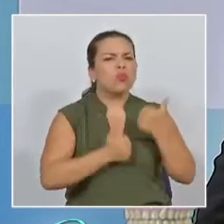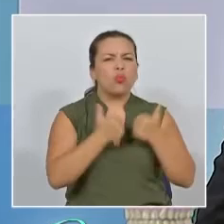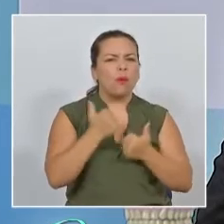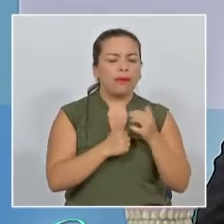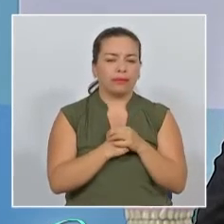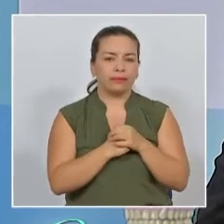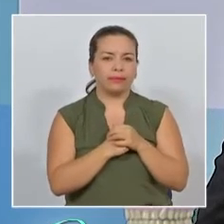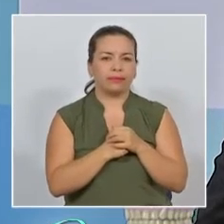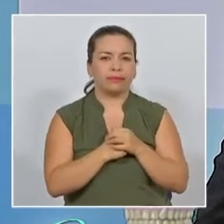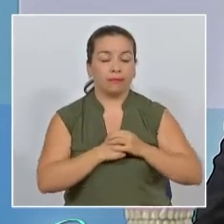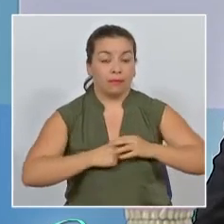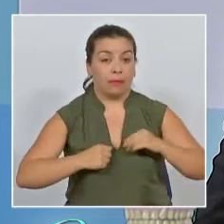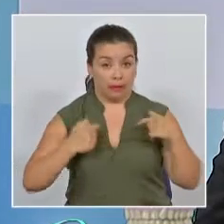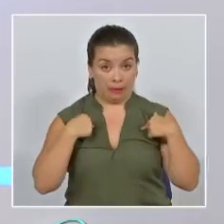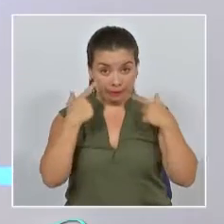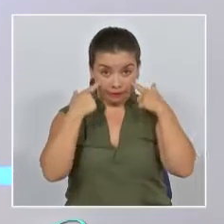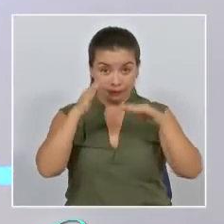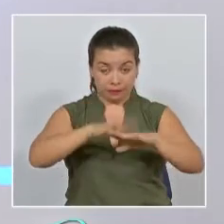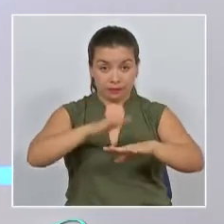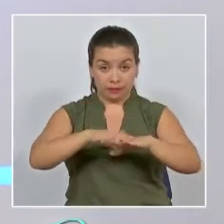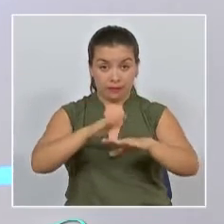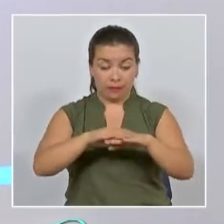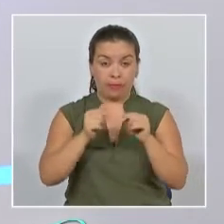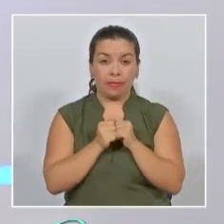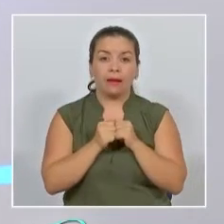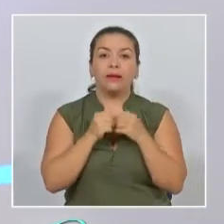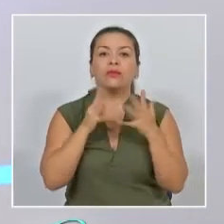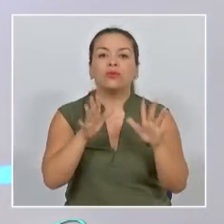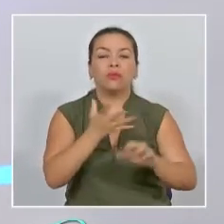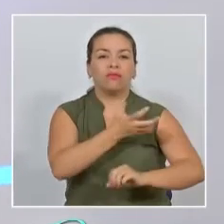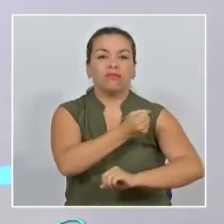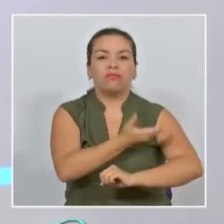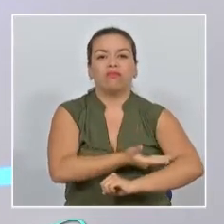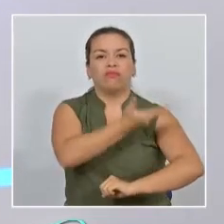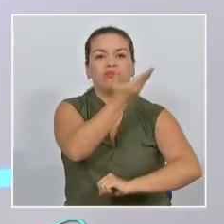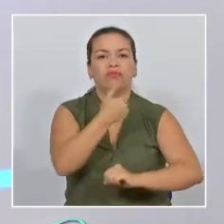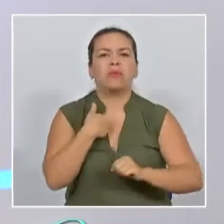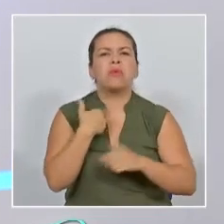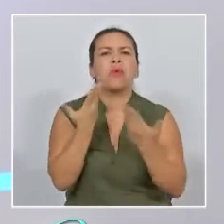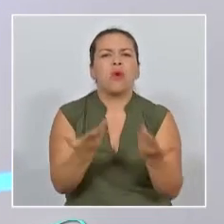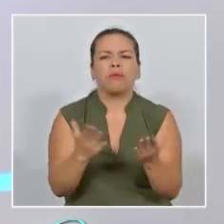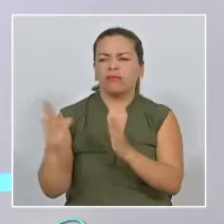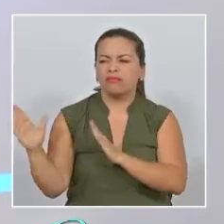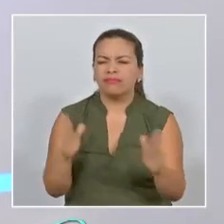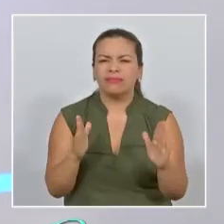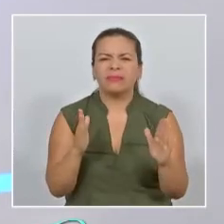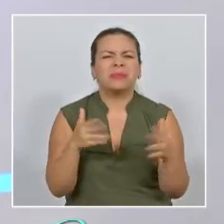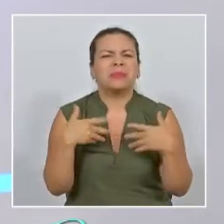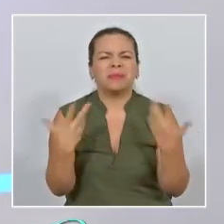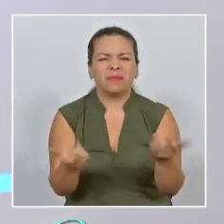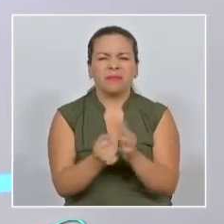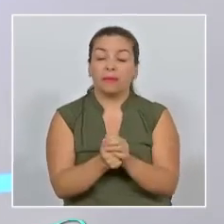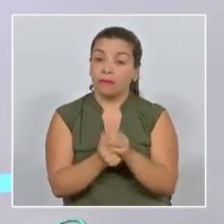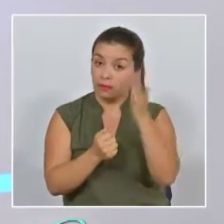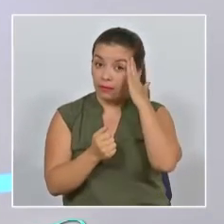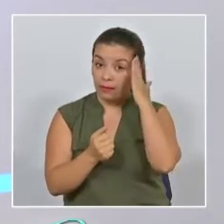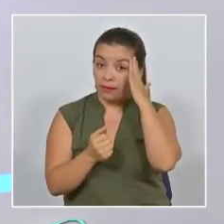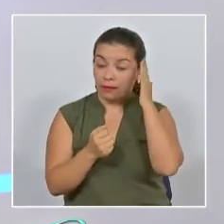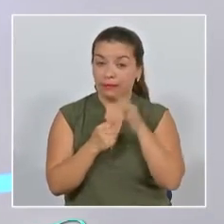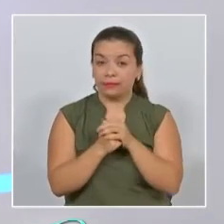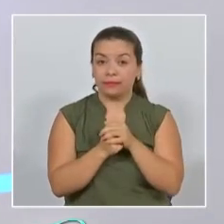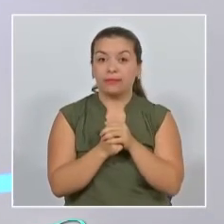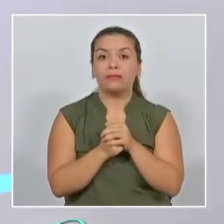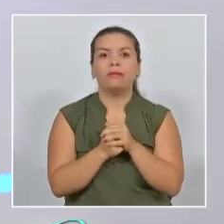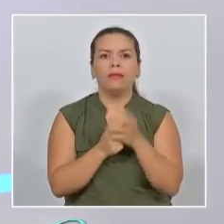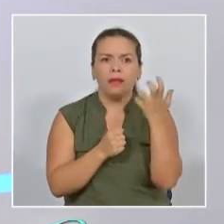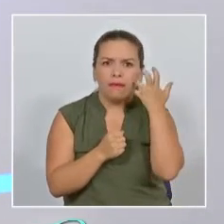Mire, yo quiero que la gente entienda un poco el tema de la hipertensión porque estamos invadidos de esta patología y adicionalmente porque es una